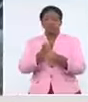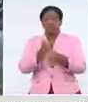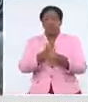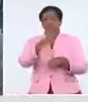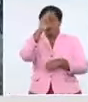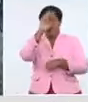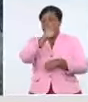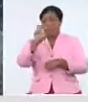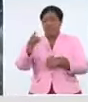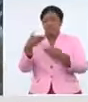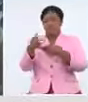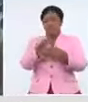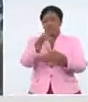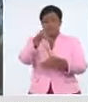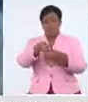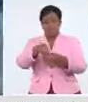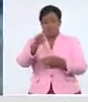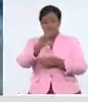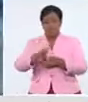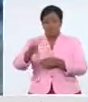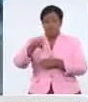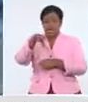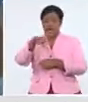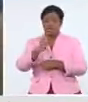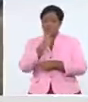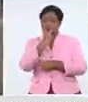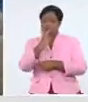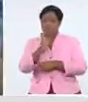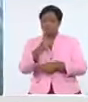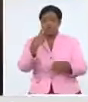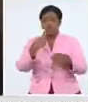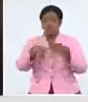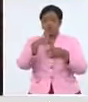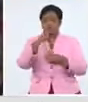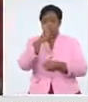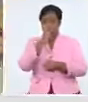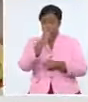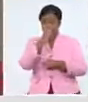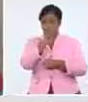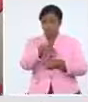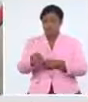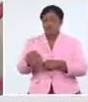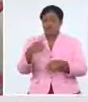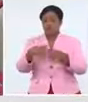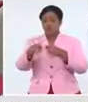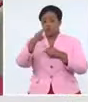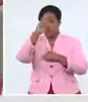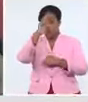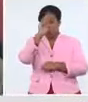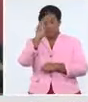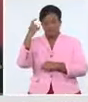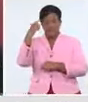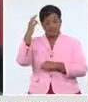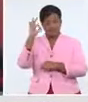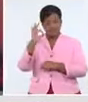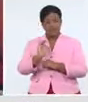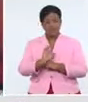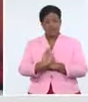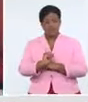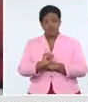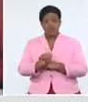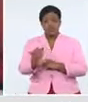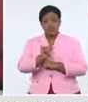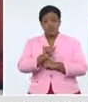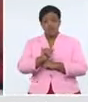Betancourt de Mora, del oncológico María Curie, del pediátrico Eduardo Agramonte Piña y del hospital psiquiátrico del territorio. También les fue otorgado